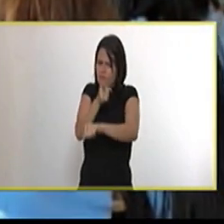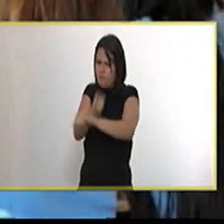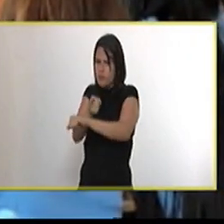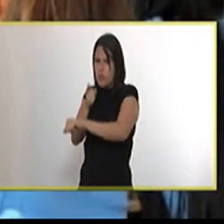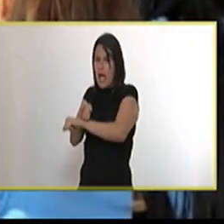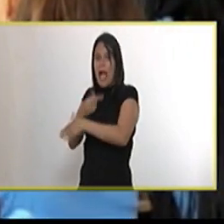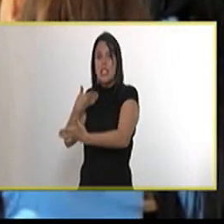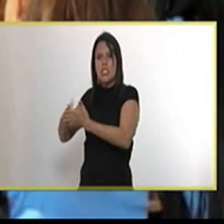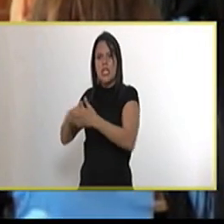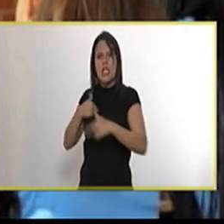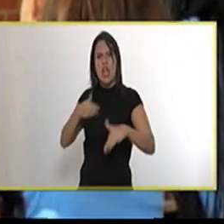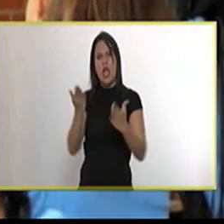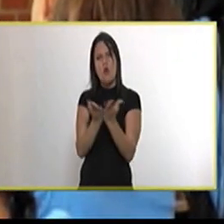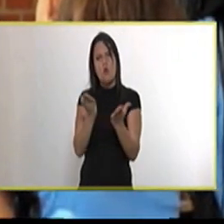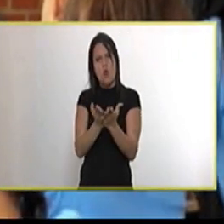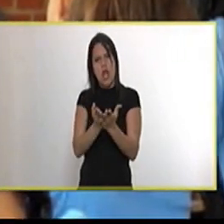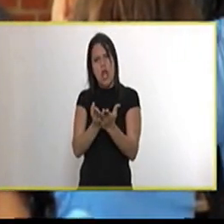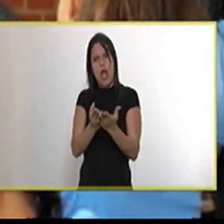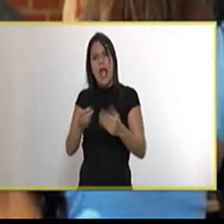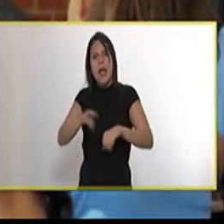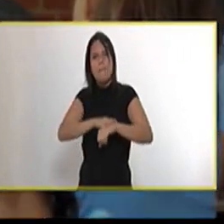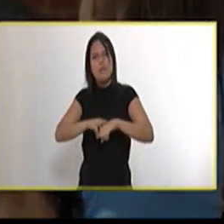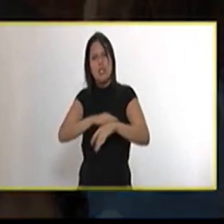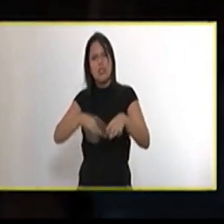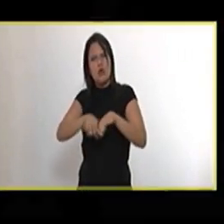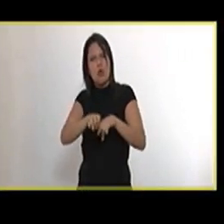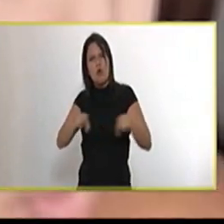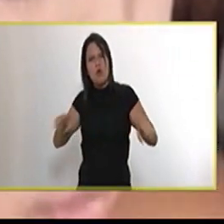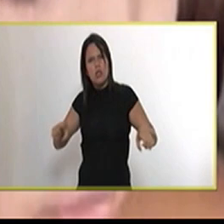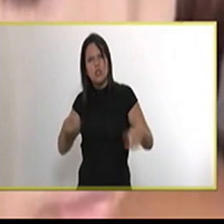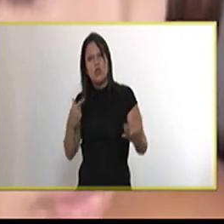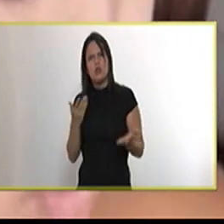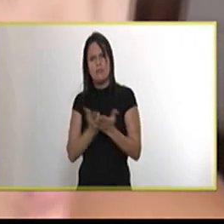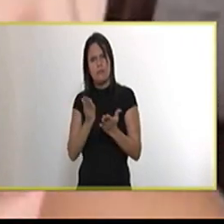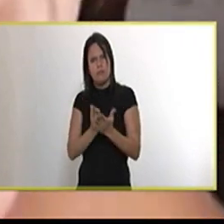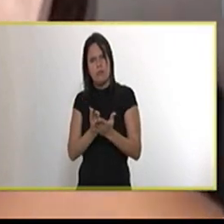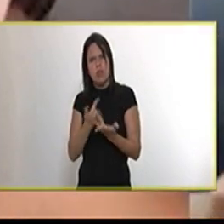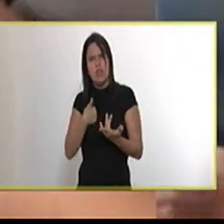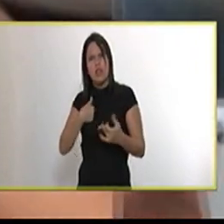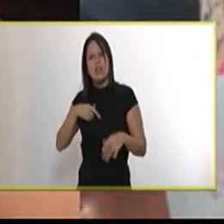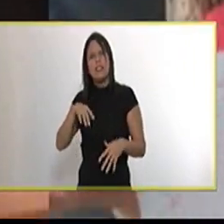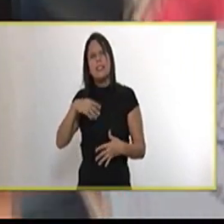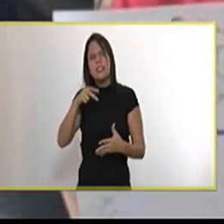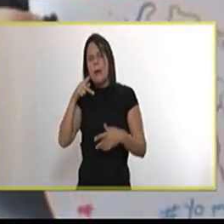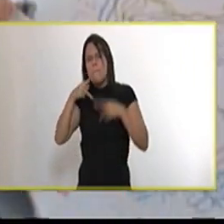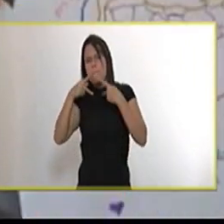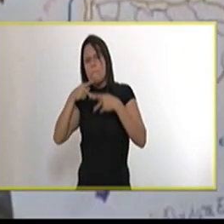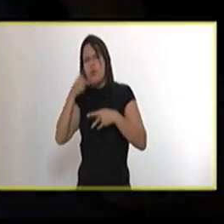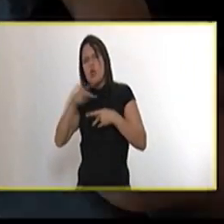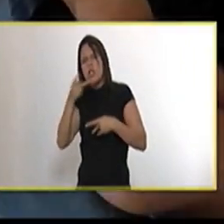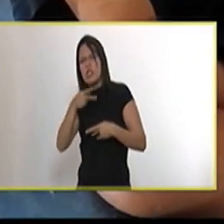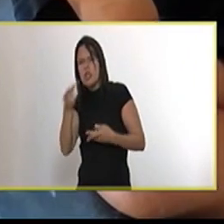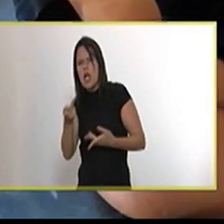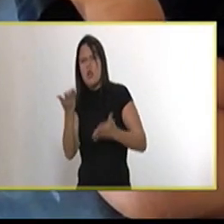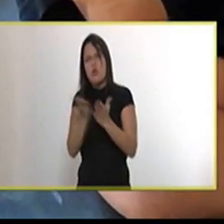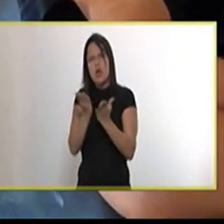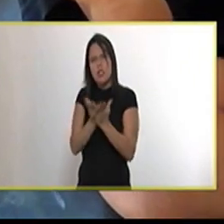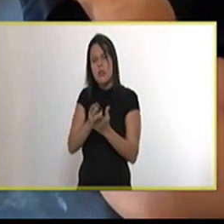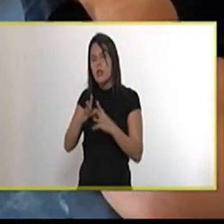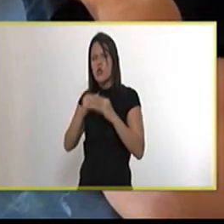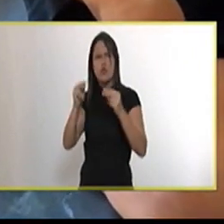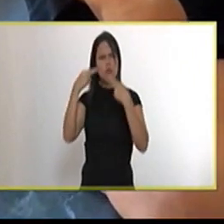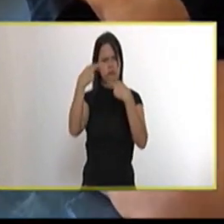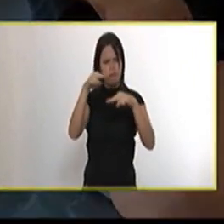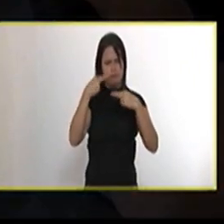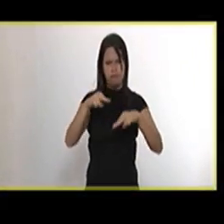salud pública y que ha obligado al cierre preventivo de las escuelas, el Ministerio del Poder Popular para la Educación ha adoptado las